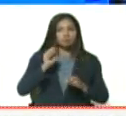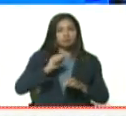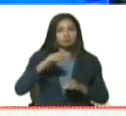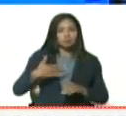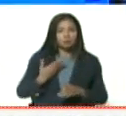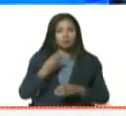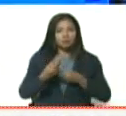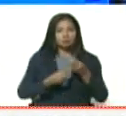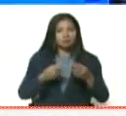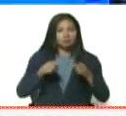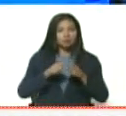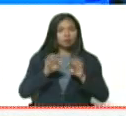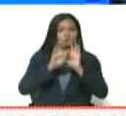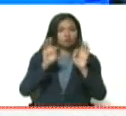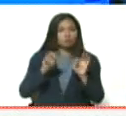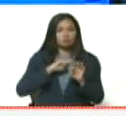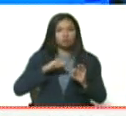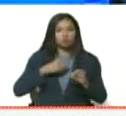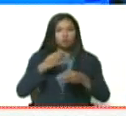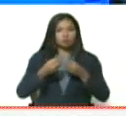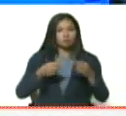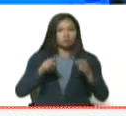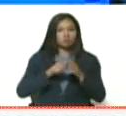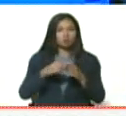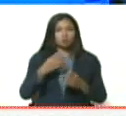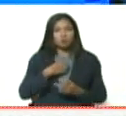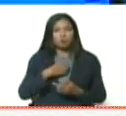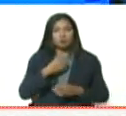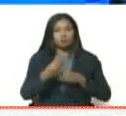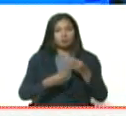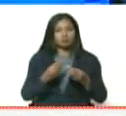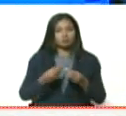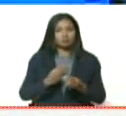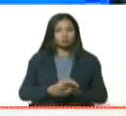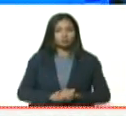hacer. No voy a decir más, claro que se puede.